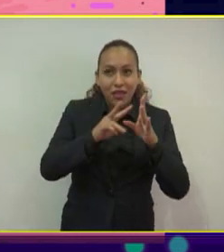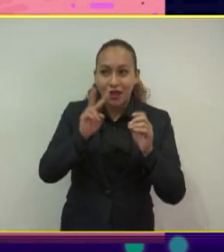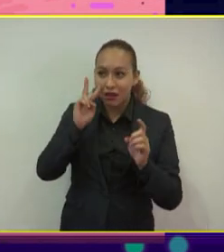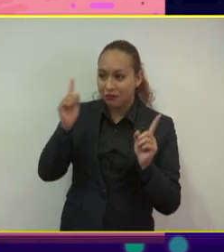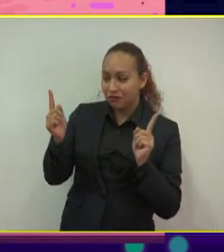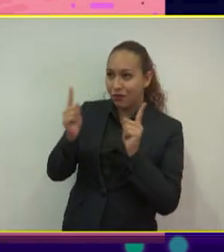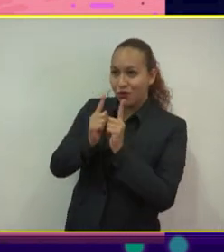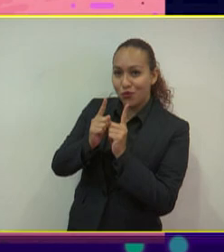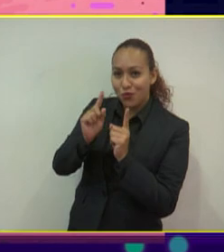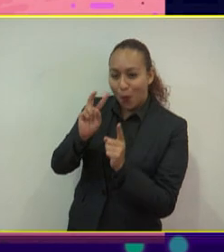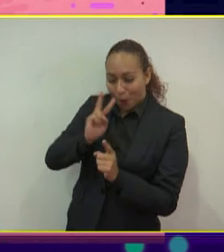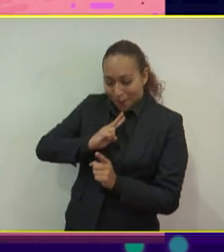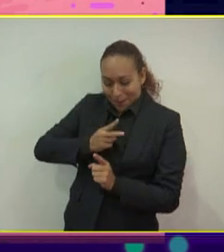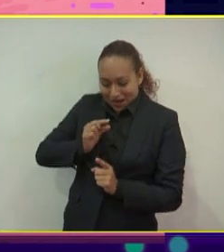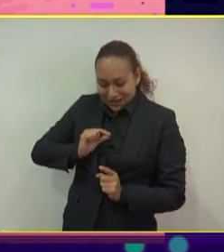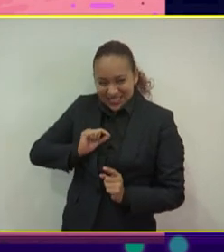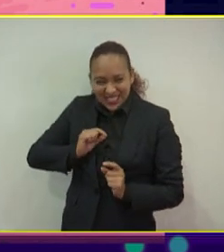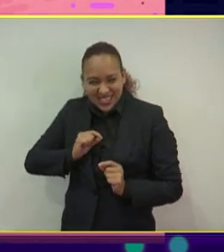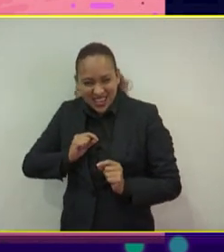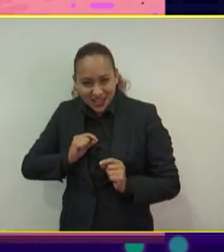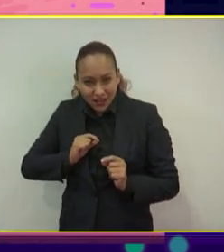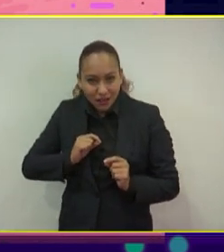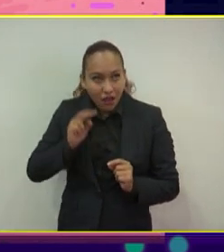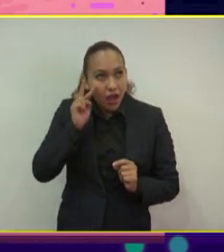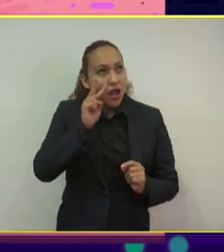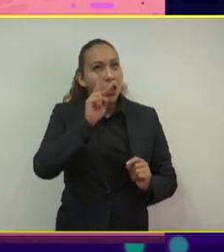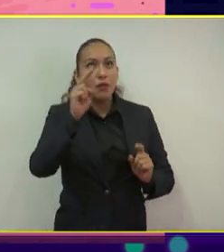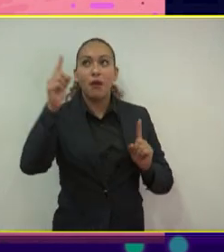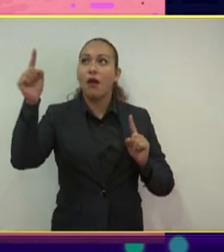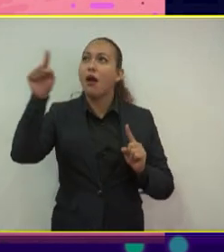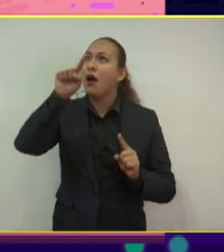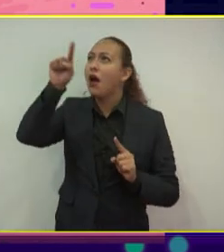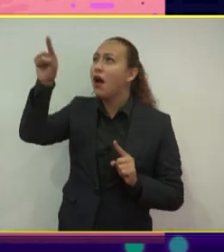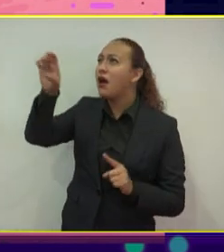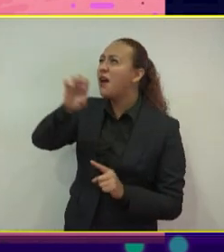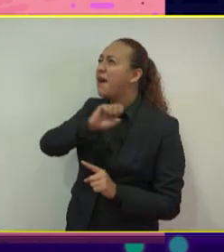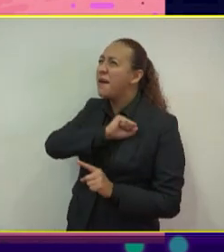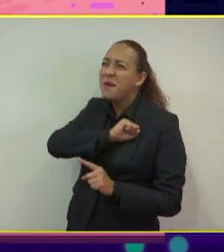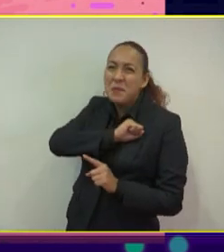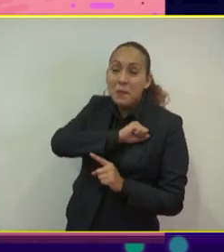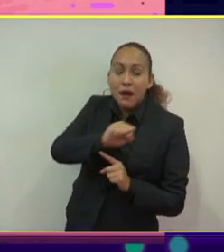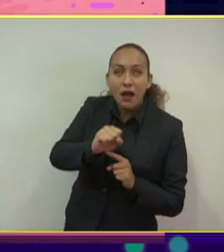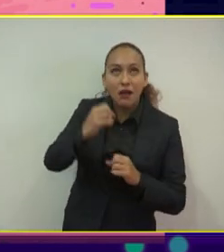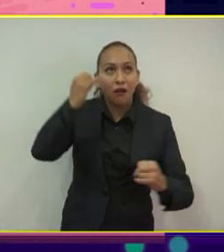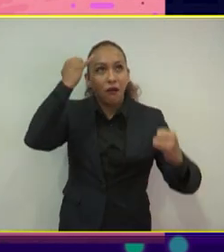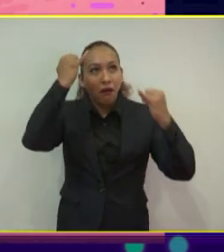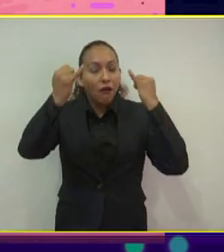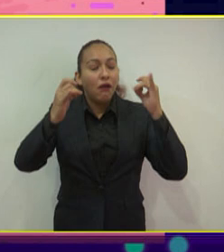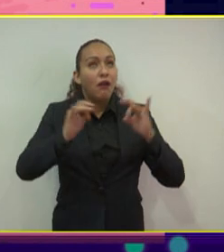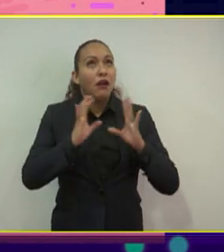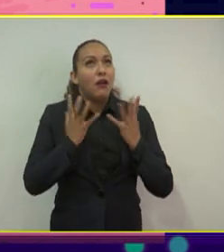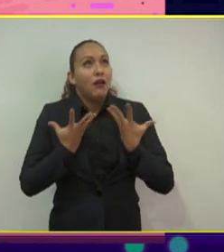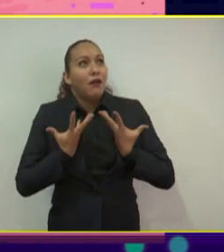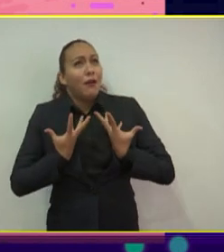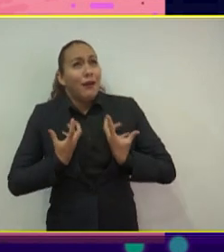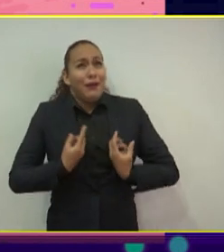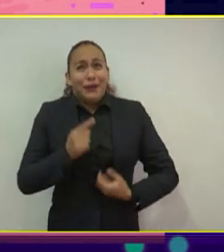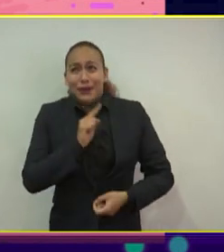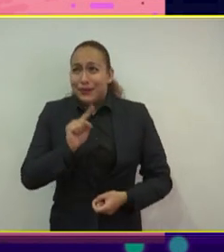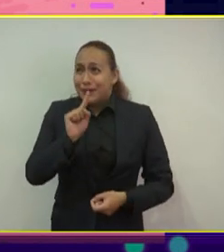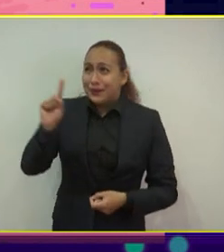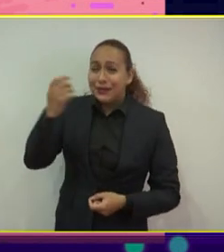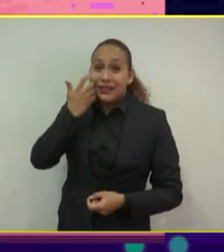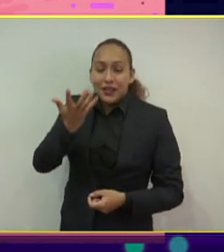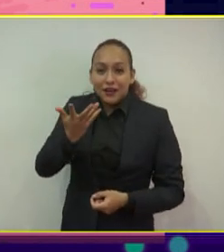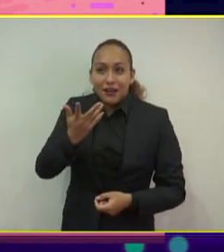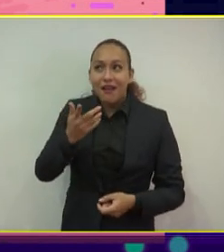al inicio, como se ven a las bacterias como algo malo, como los villanos, entonces se espanta, se asusta y quiere correr.